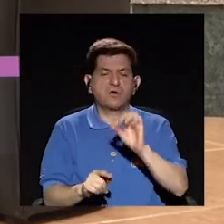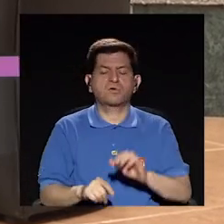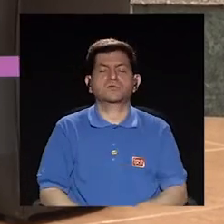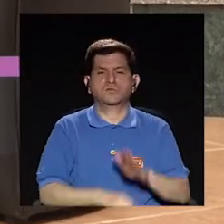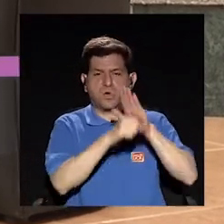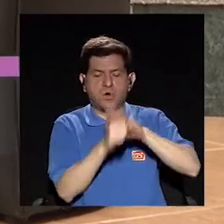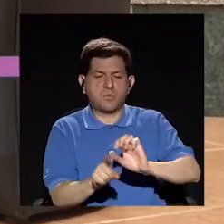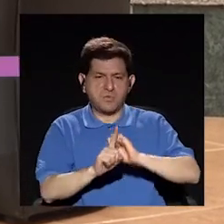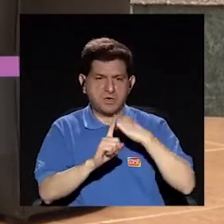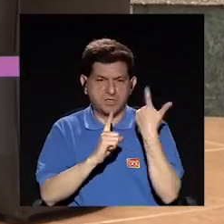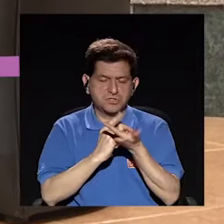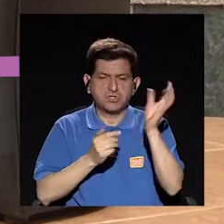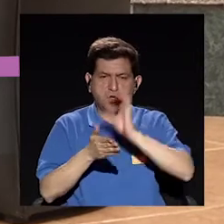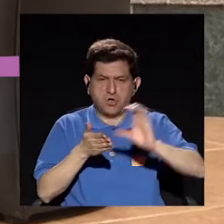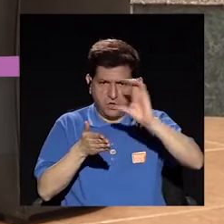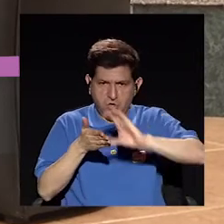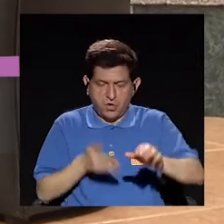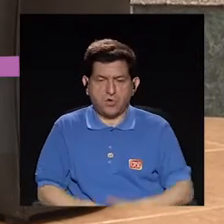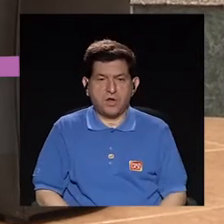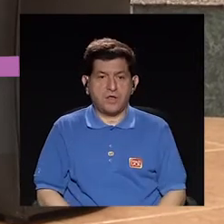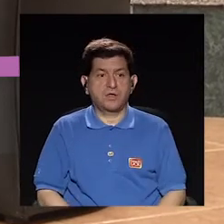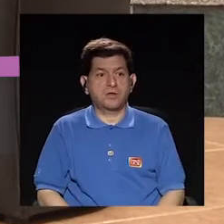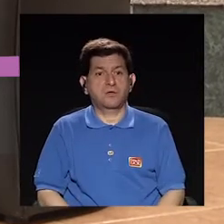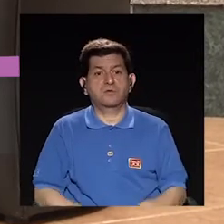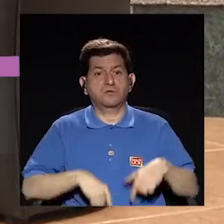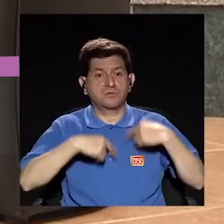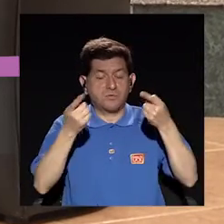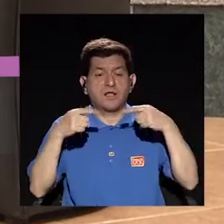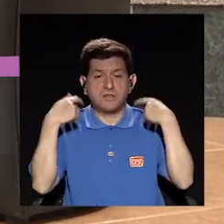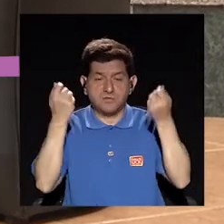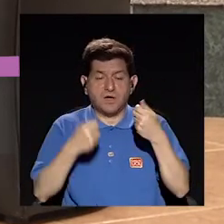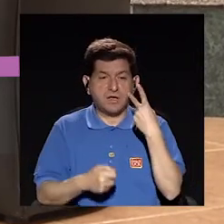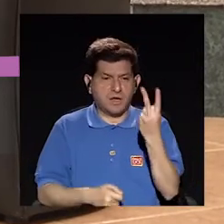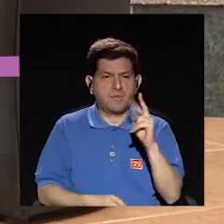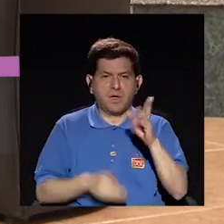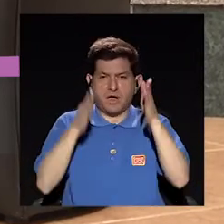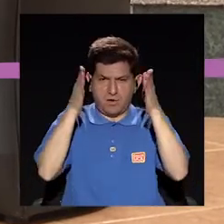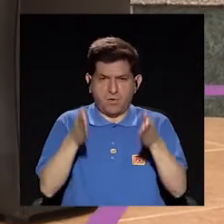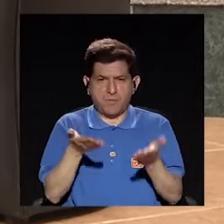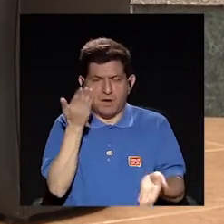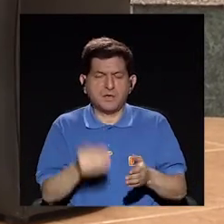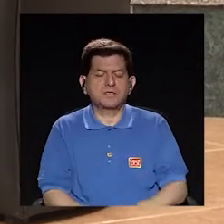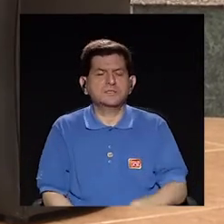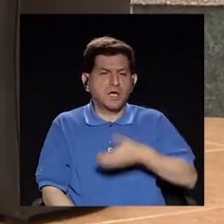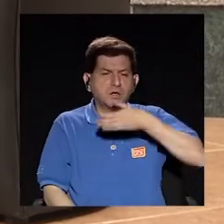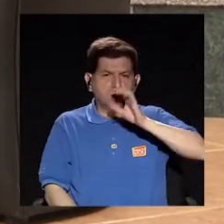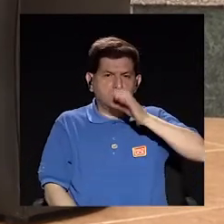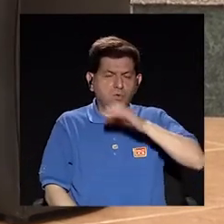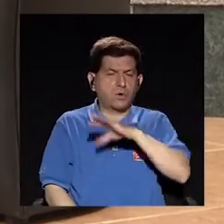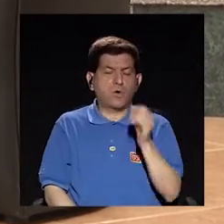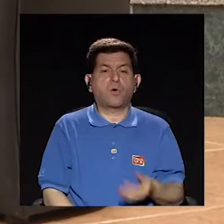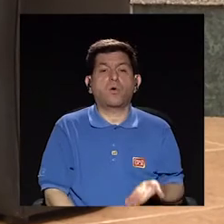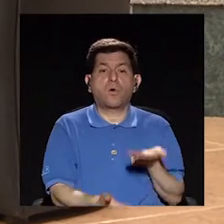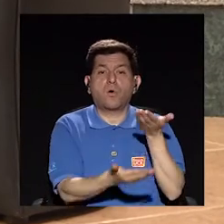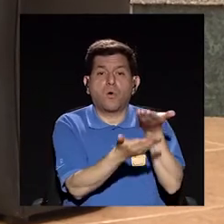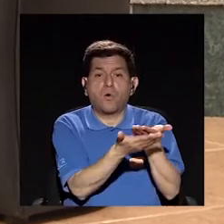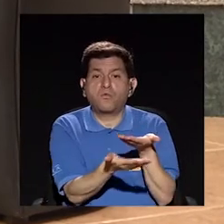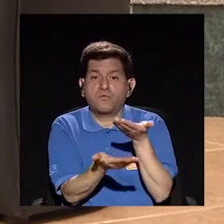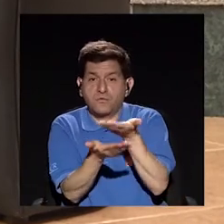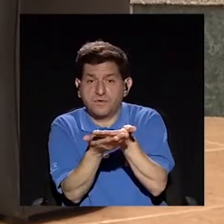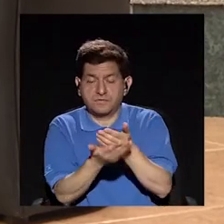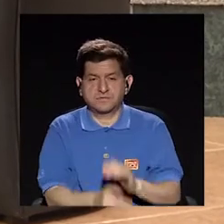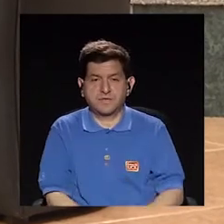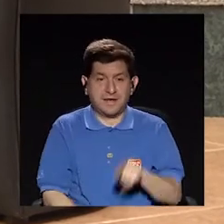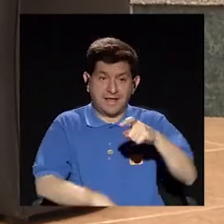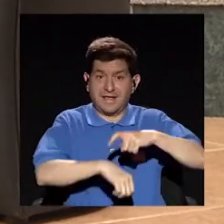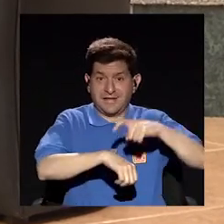presión social en el colegio, cuando comiencen a asistir a las fiestas y vean que sus compañeros están consumiendo o le ofrezcan, ¿verdad? Ya